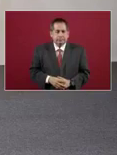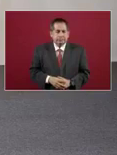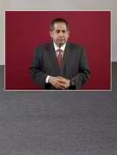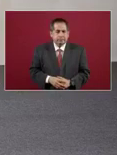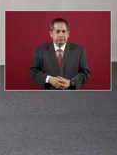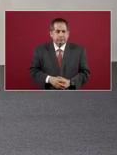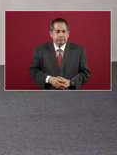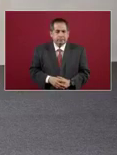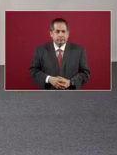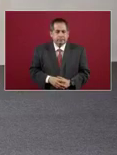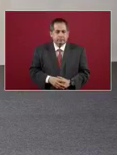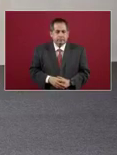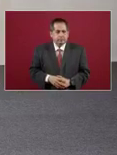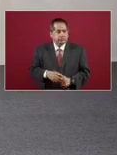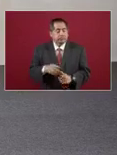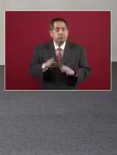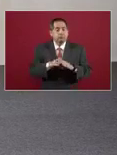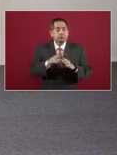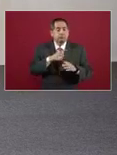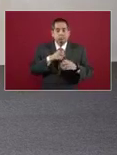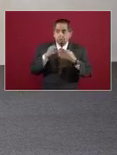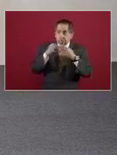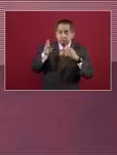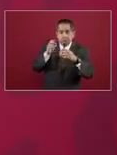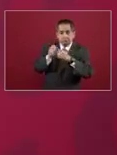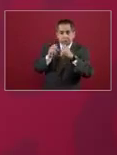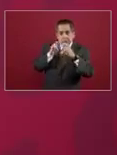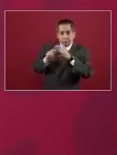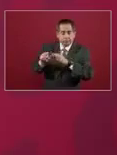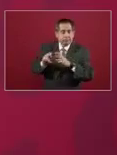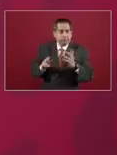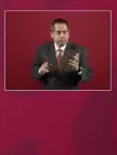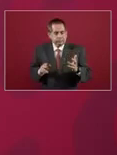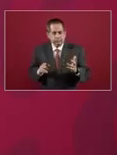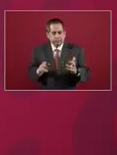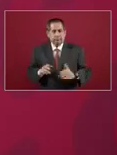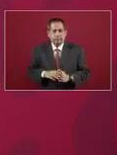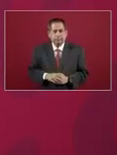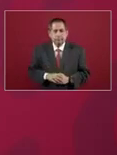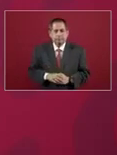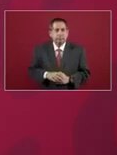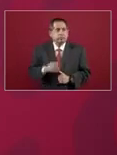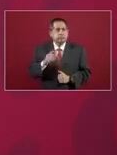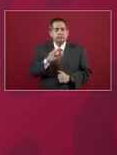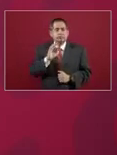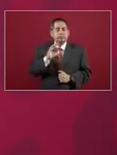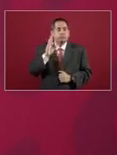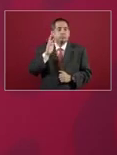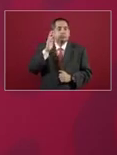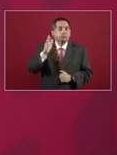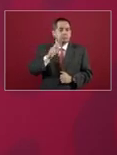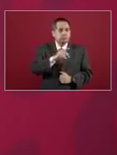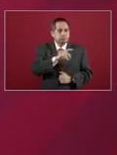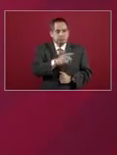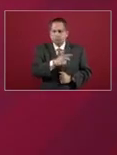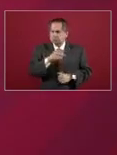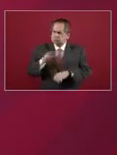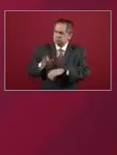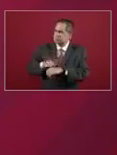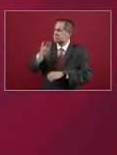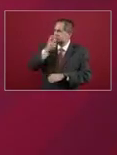la vida pública tiene que ser cada vez más pública, y no quiero que mañana me digan por qué no nos